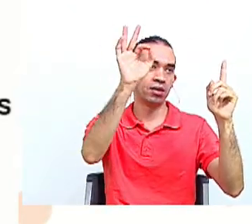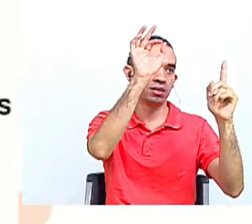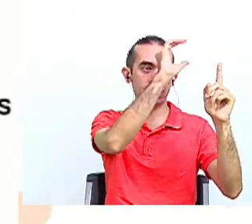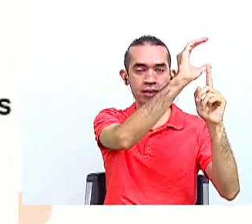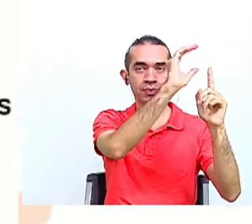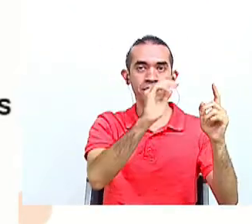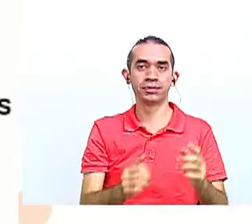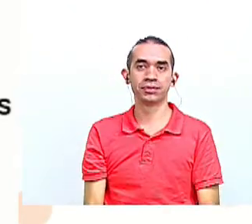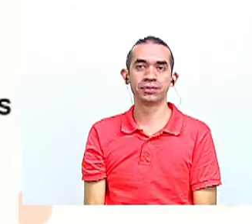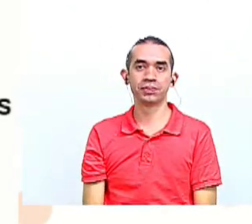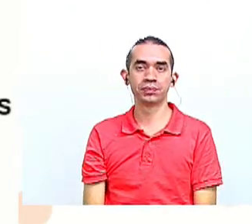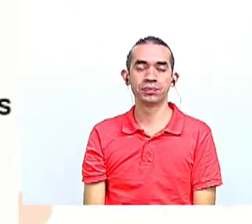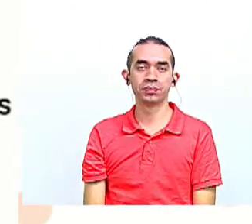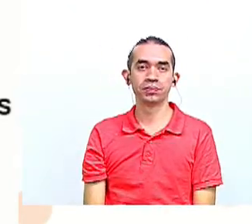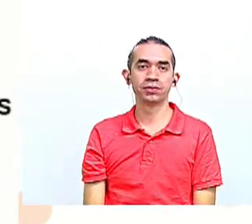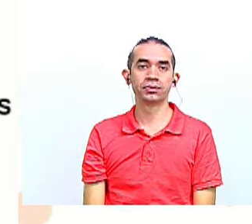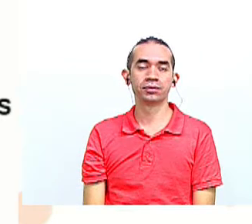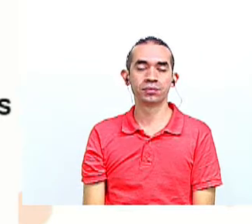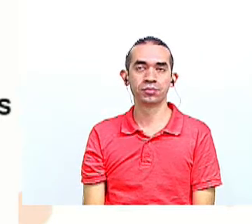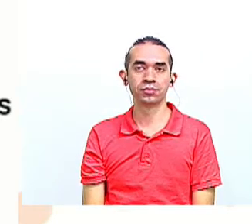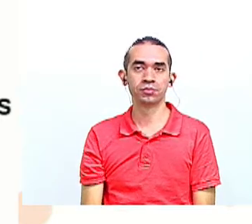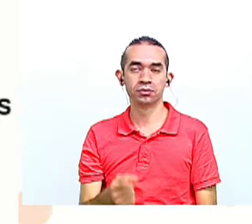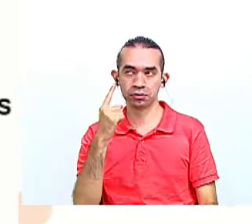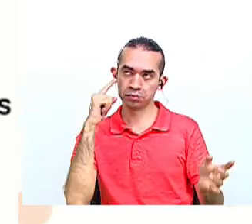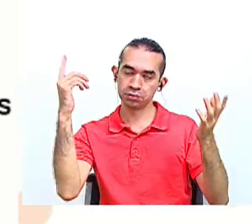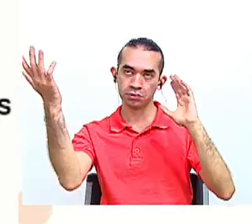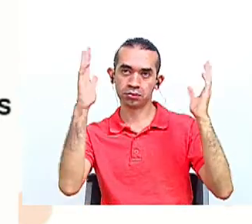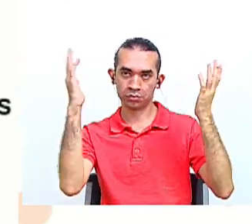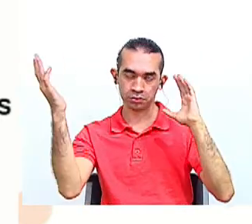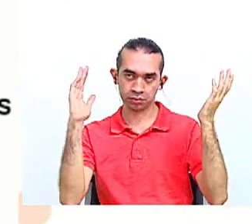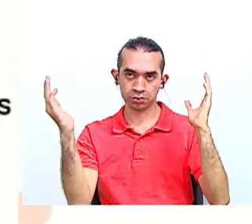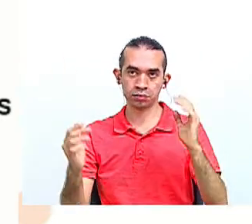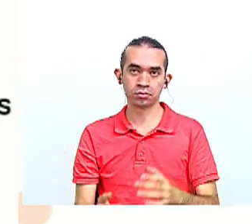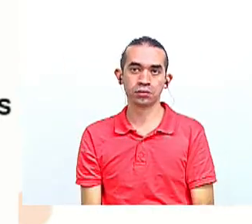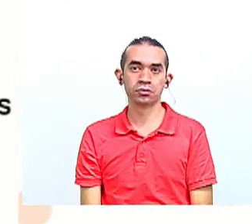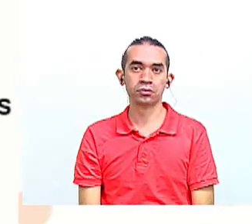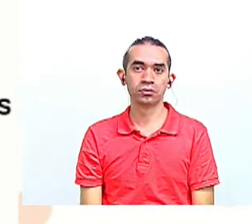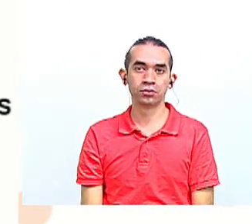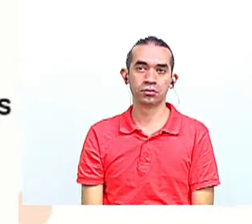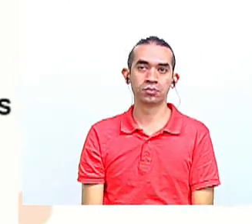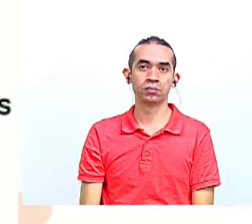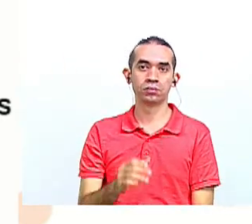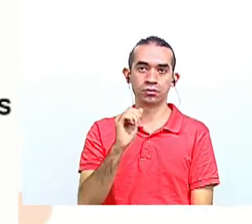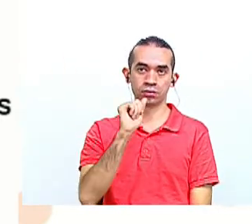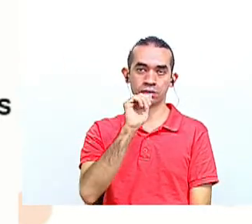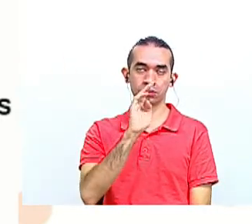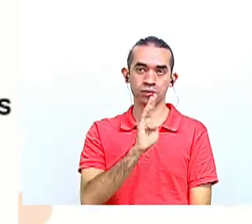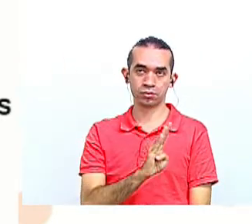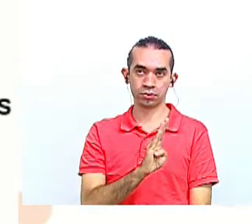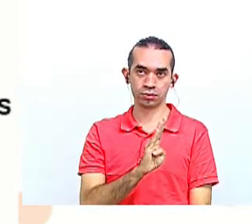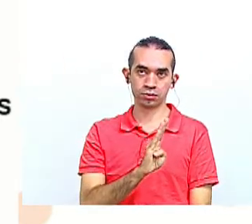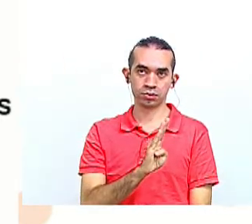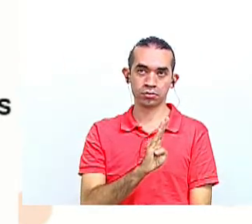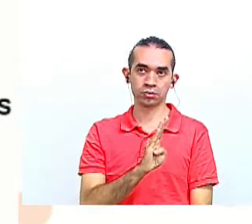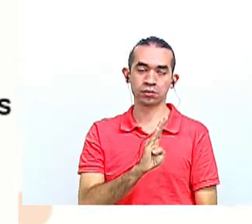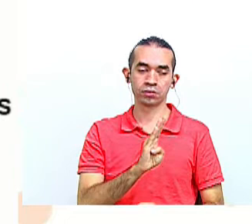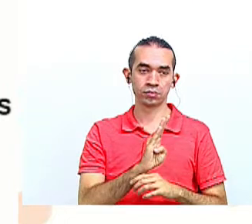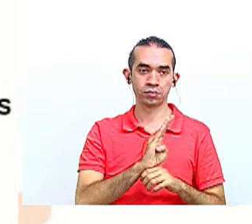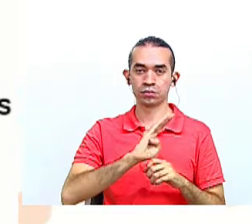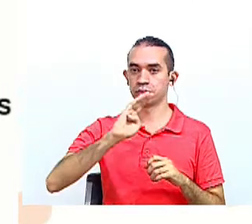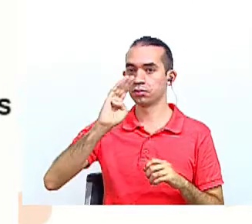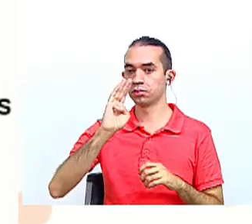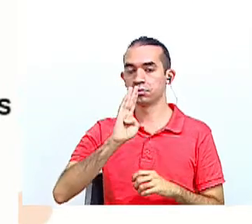FC. Y si comparamos el segmento BCE con respecto al